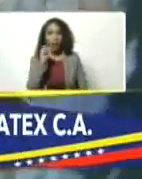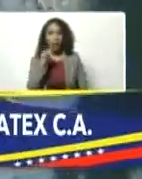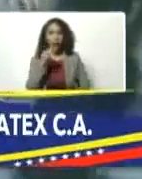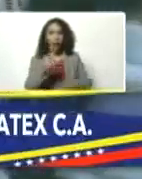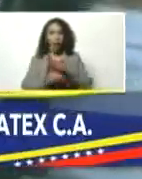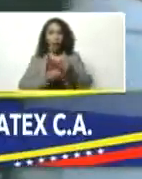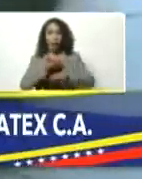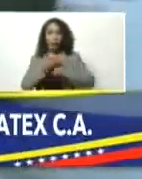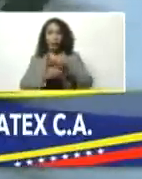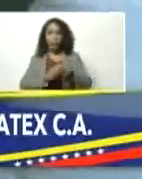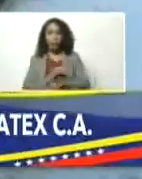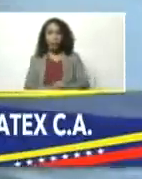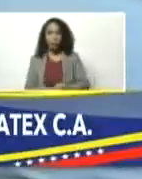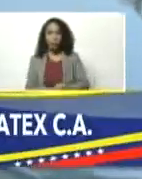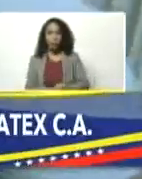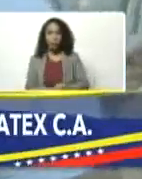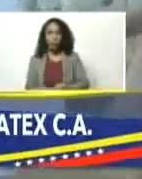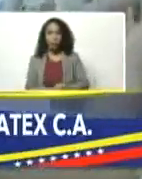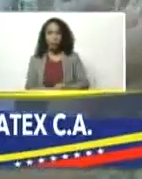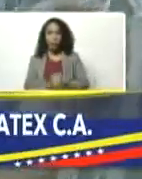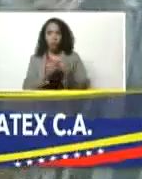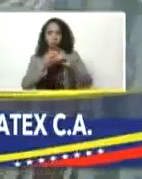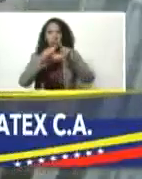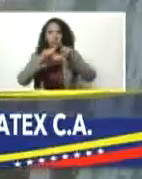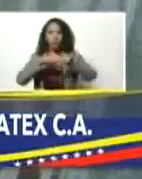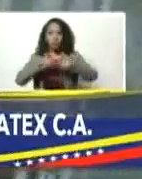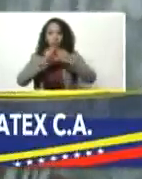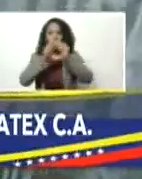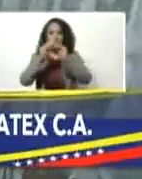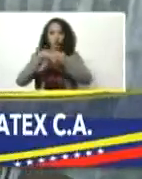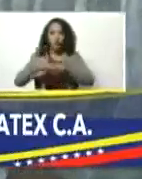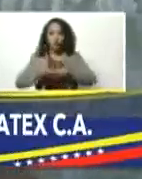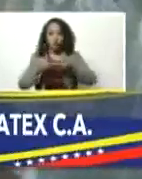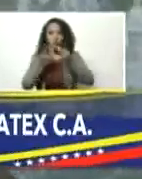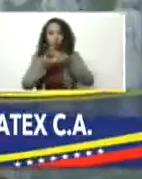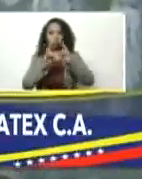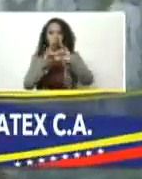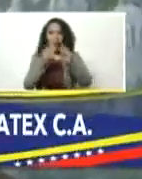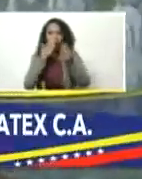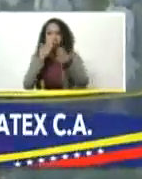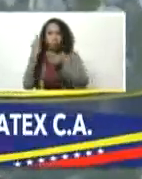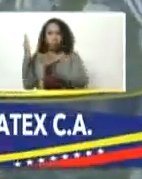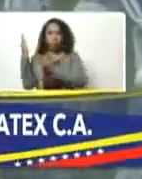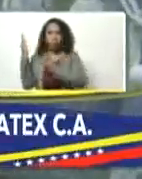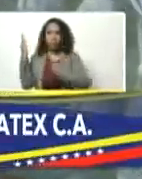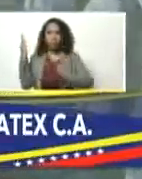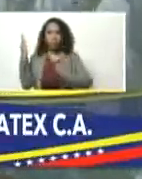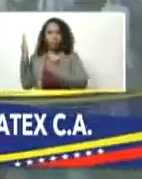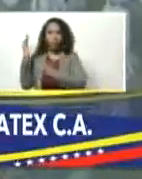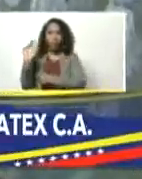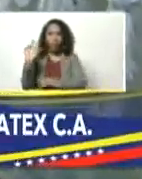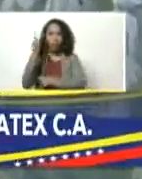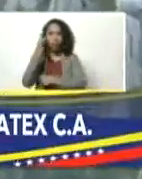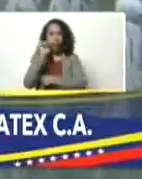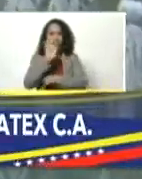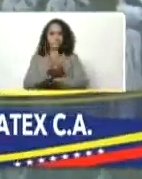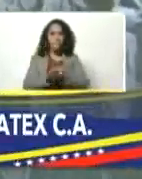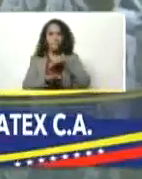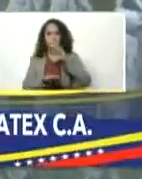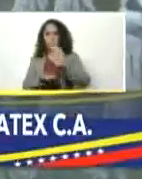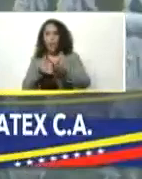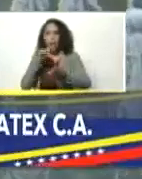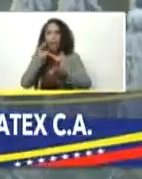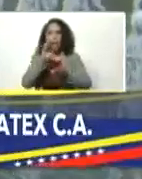que es la macramé de las hamacas. Este viene siendo el tercer paso en lo que es